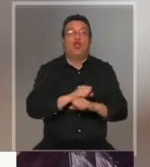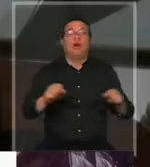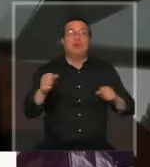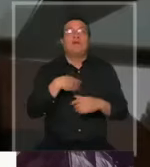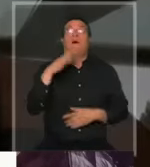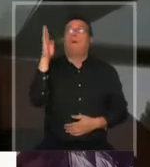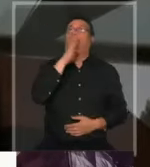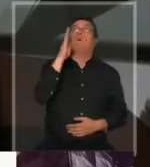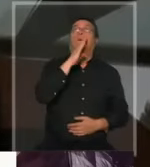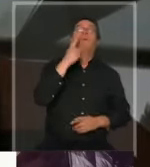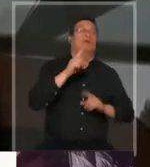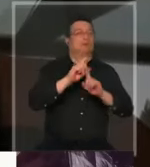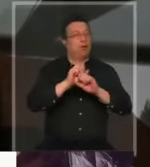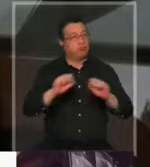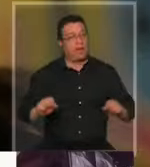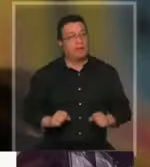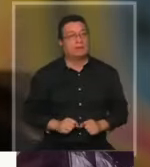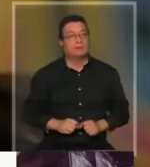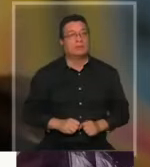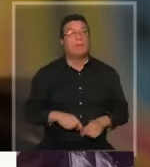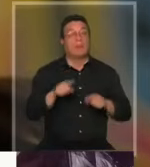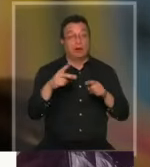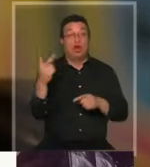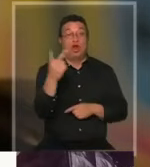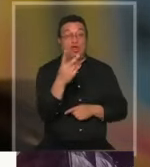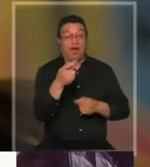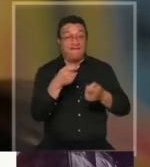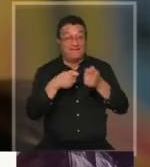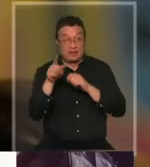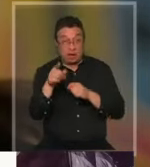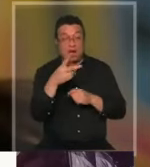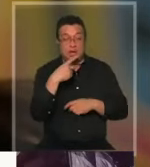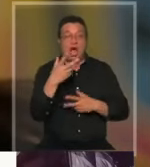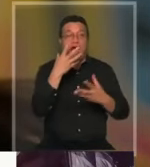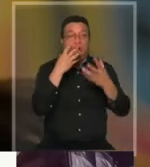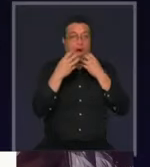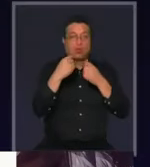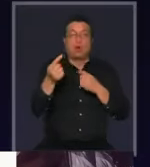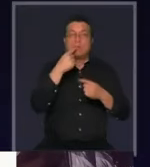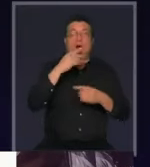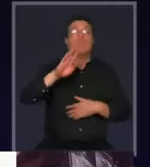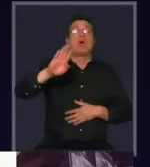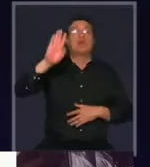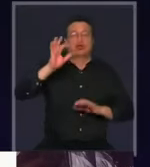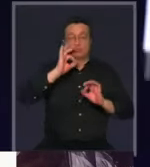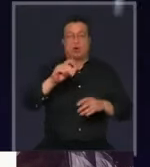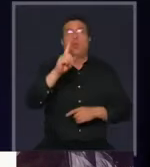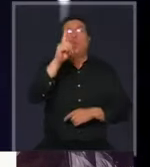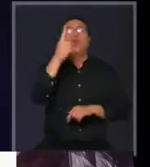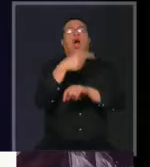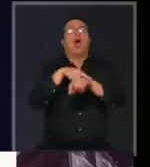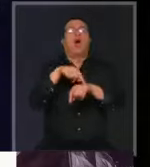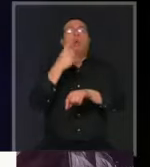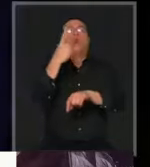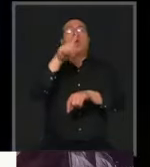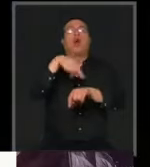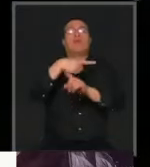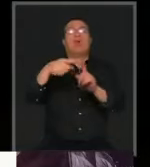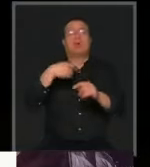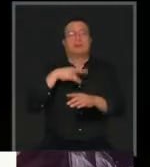suya. Y en adelante, ambos vendedores comenzaron a recibir audios llenos de promesas. Lo máximo una hora y media debería estar la plata ya en mi